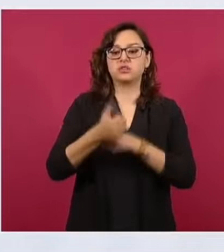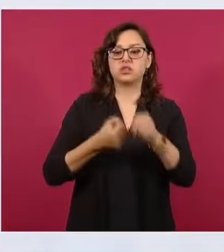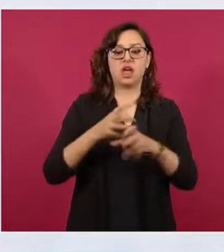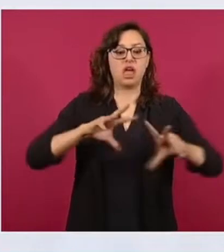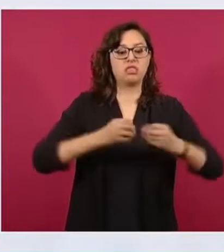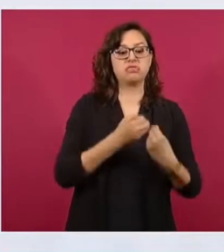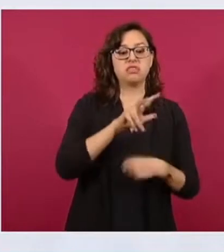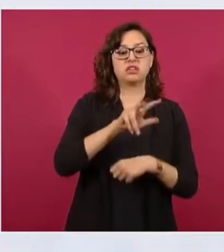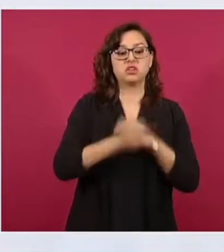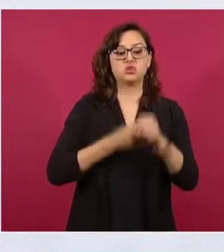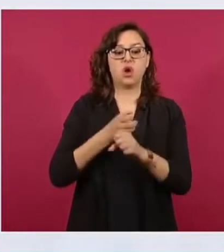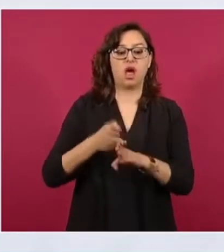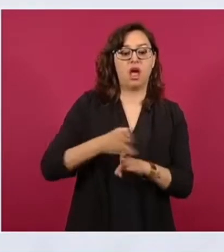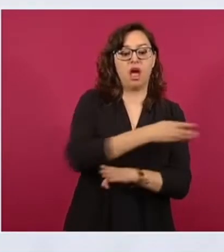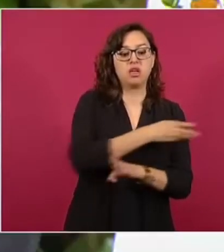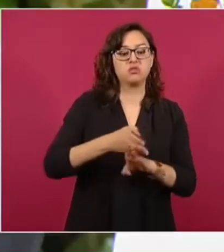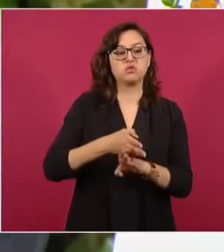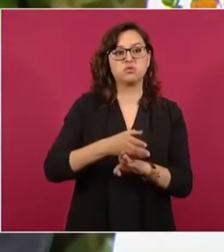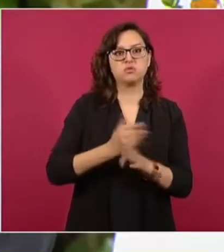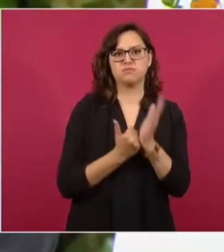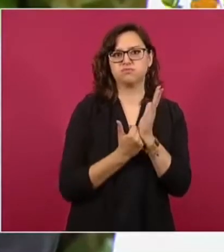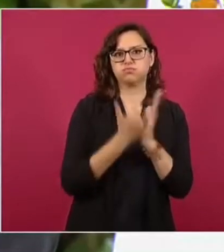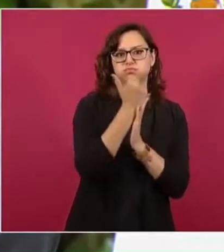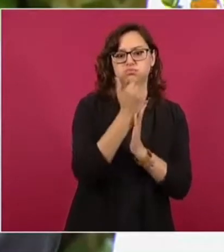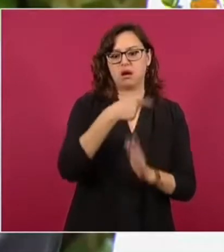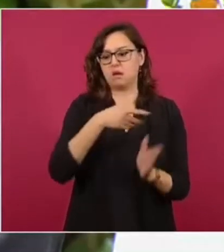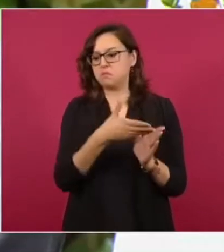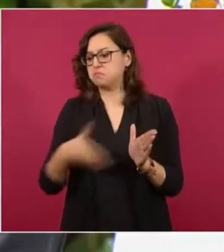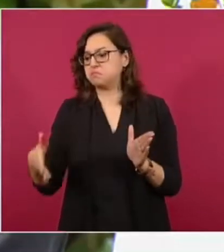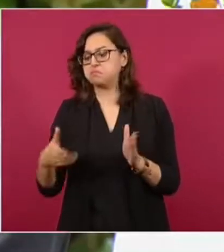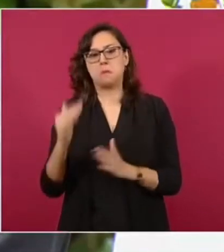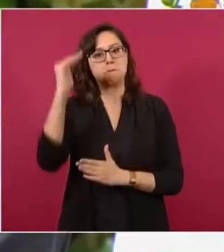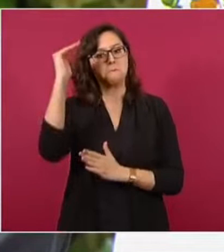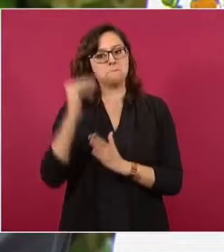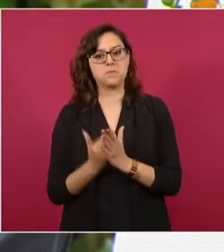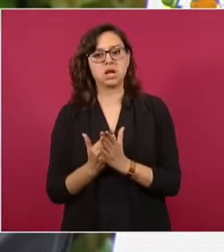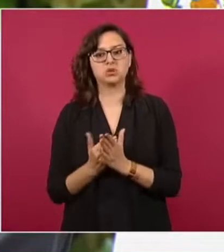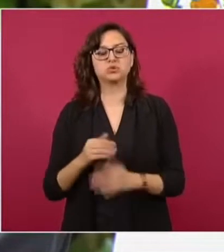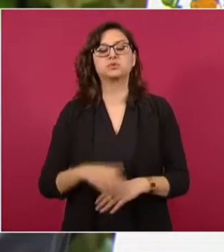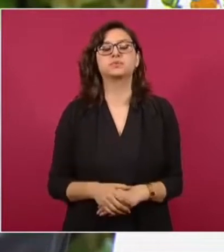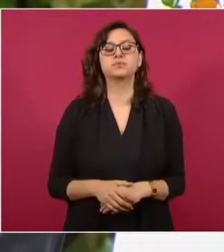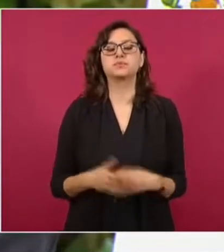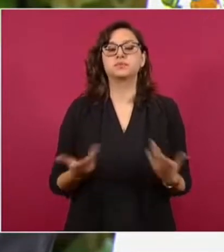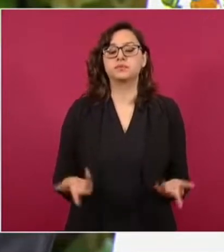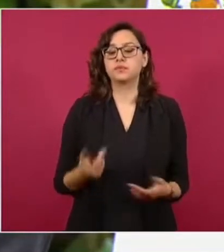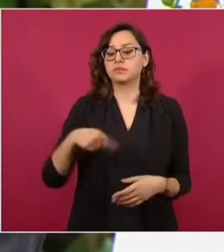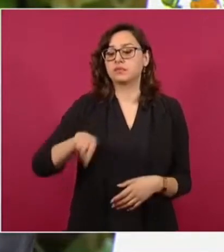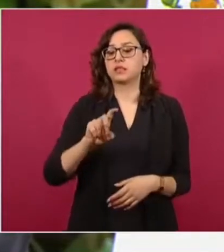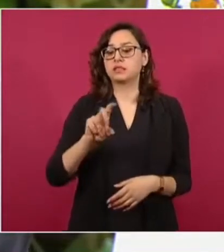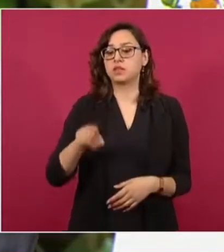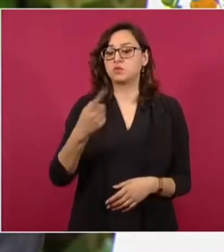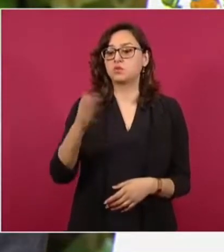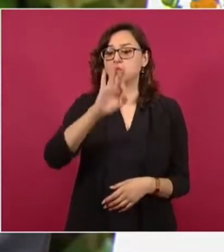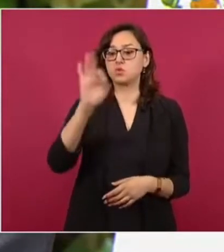aumentado en 3 años, 4 meses, 31%. Aunque el Banco de